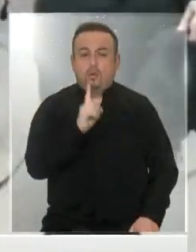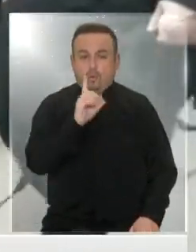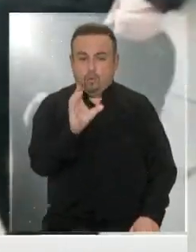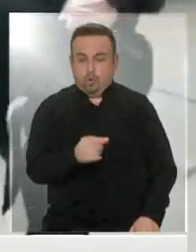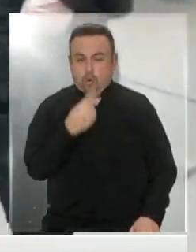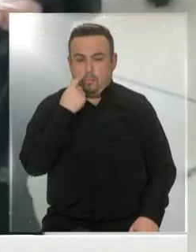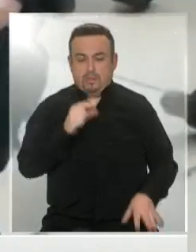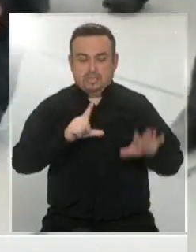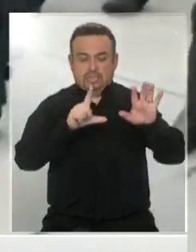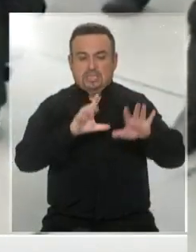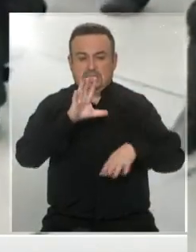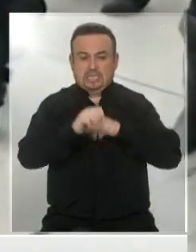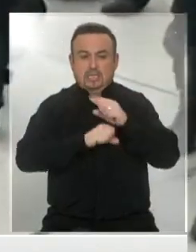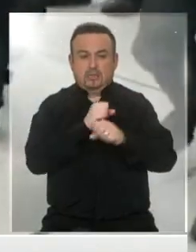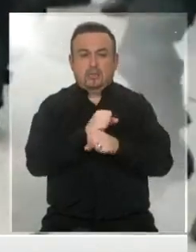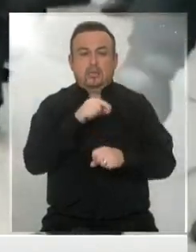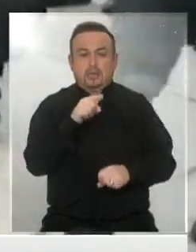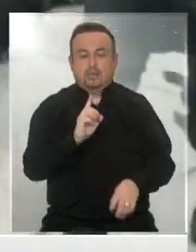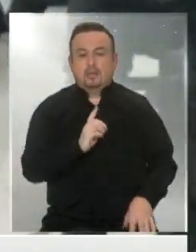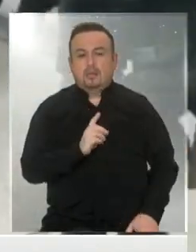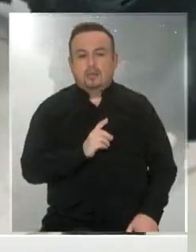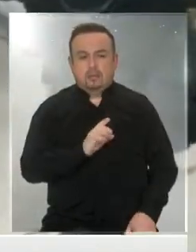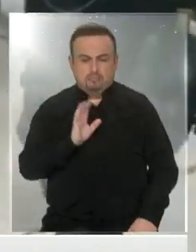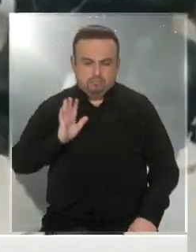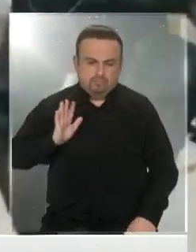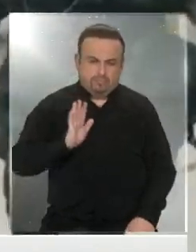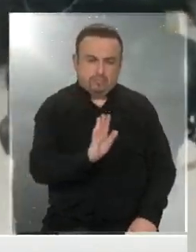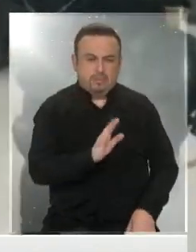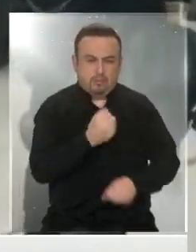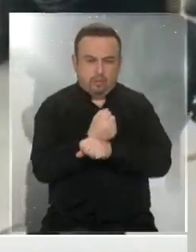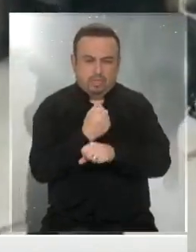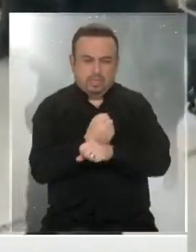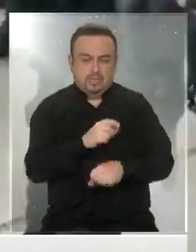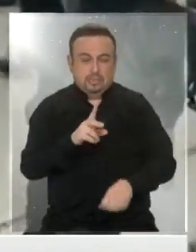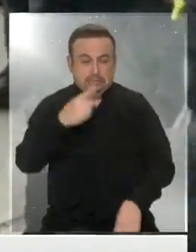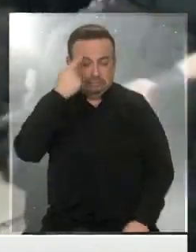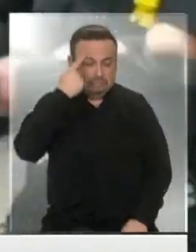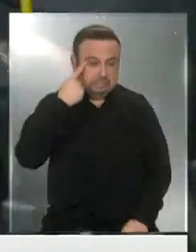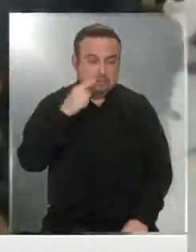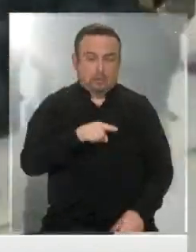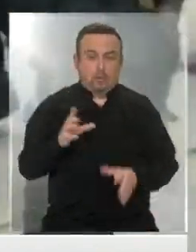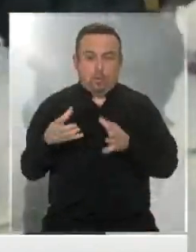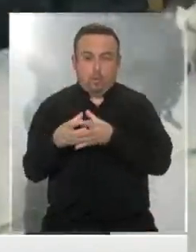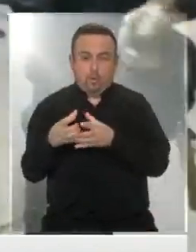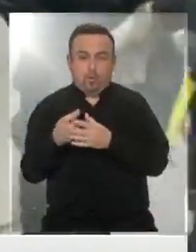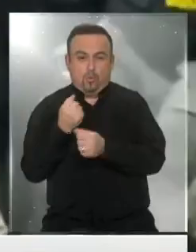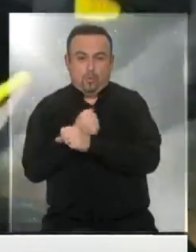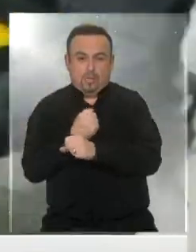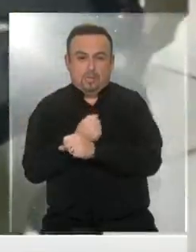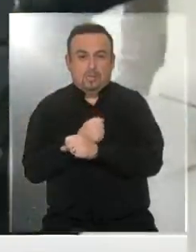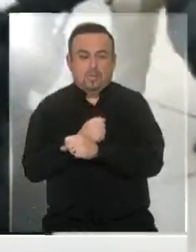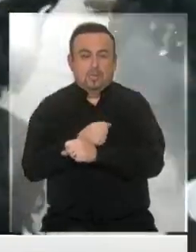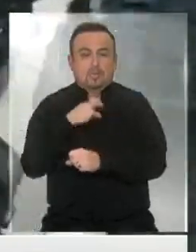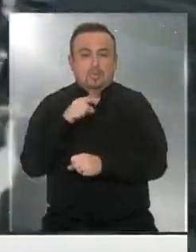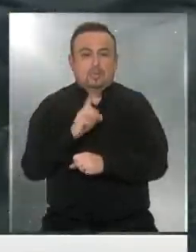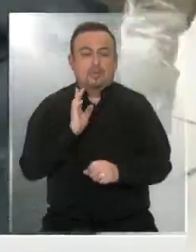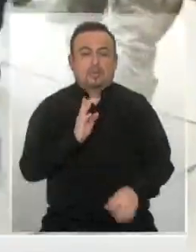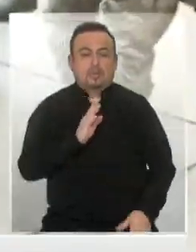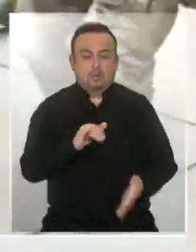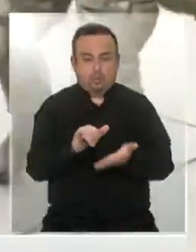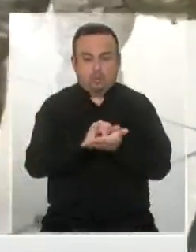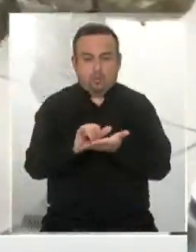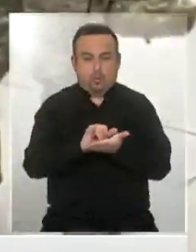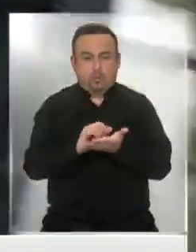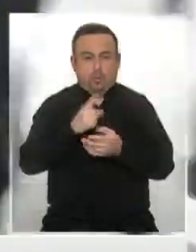de 75 años que fue empujado y herido por un grupo de policías en Buffalo, Nueva York,